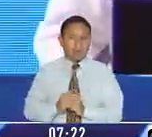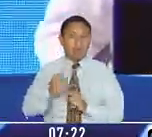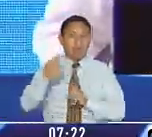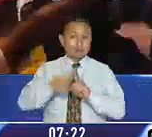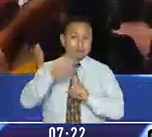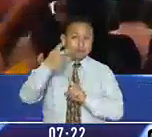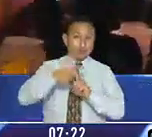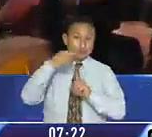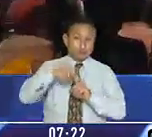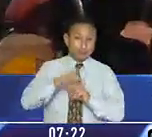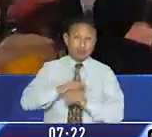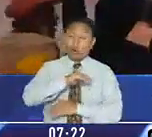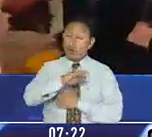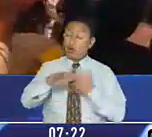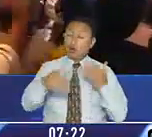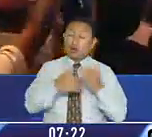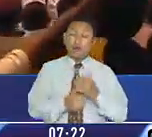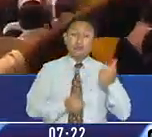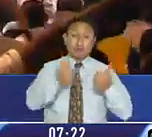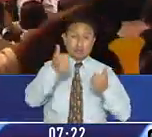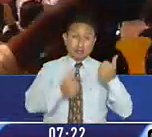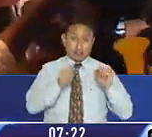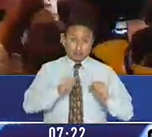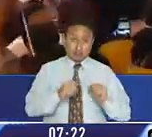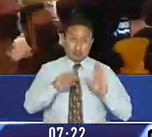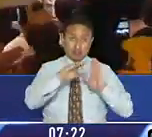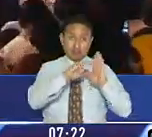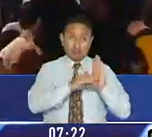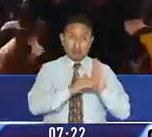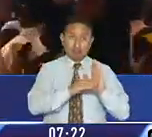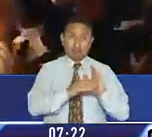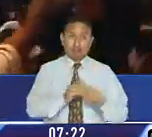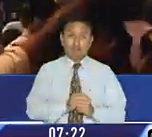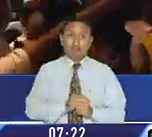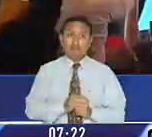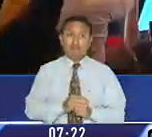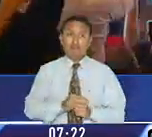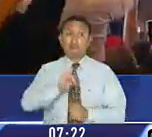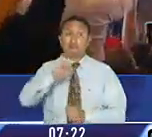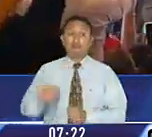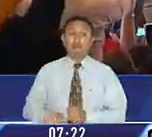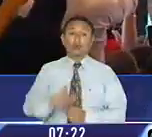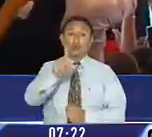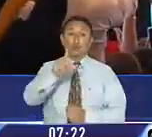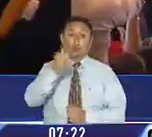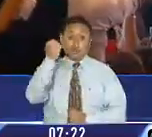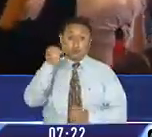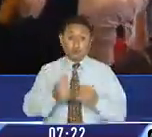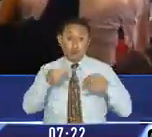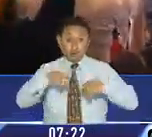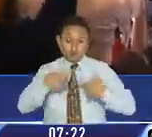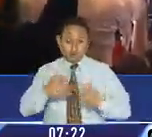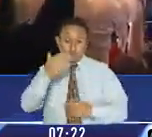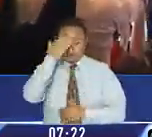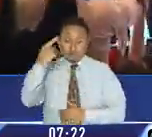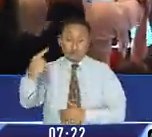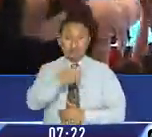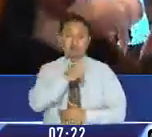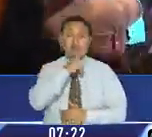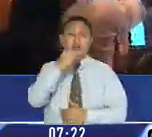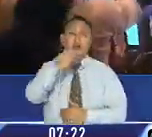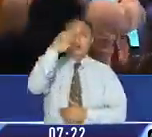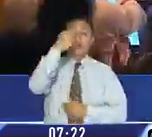la lista de todos los candidatos. Es decir, que para finales del mes de julio ya sabríamos quiénes estarían en las elecciones